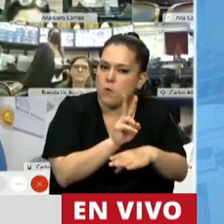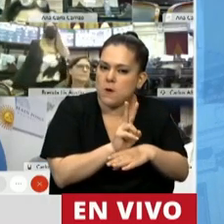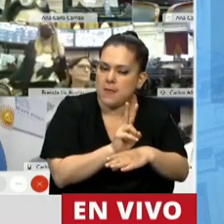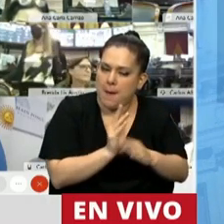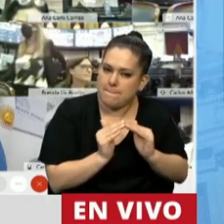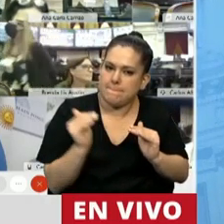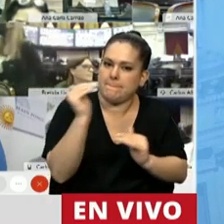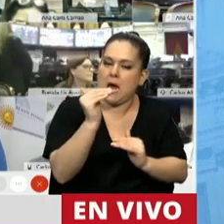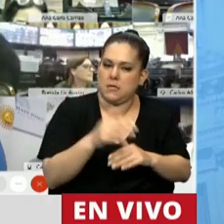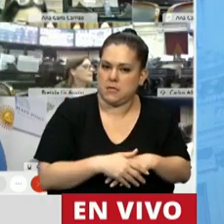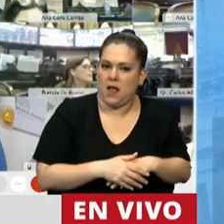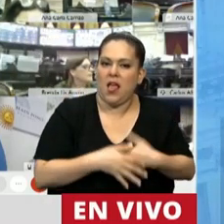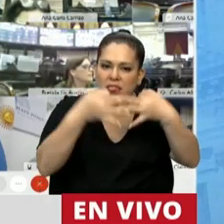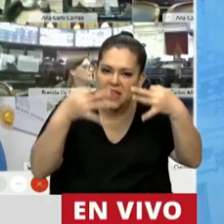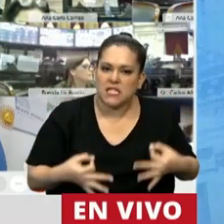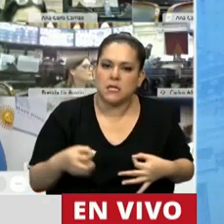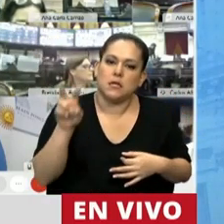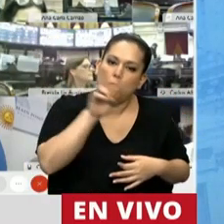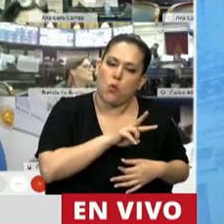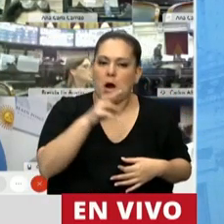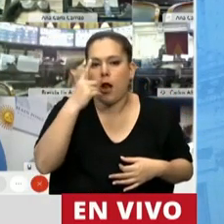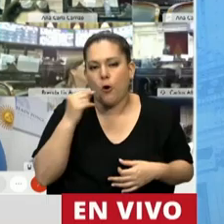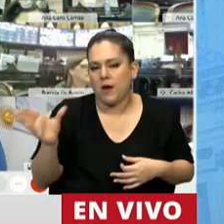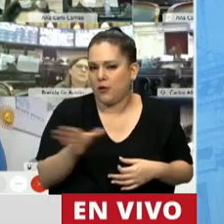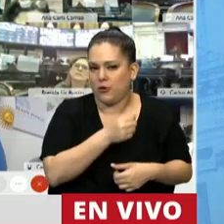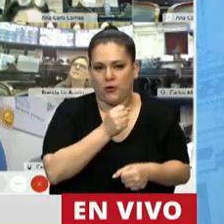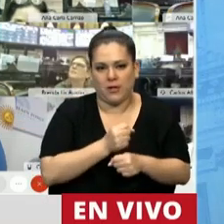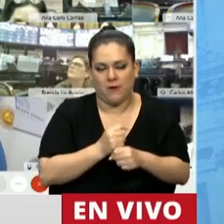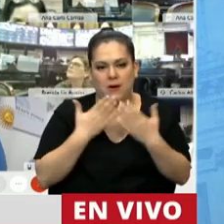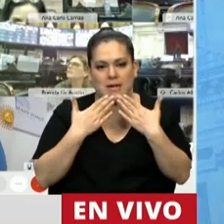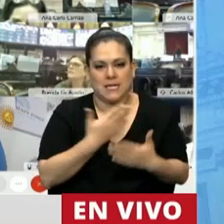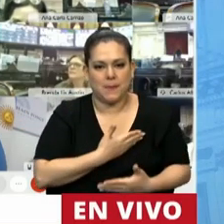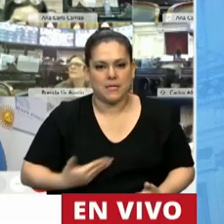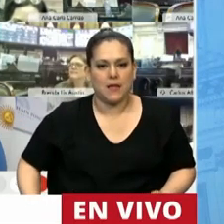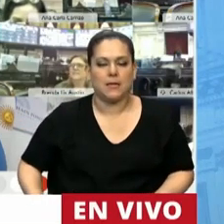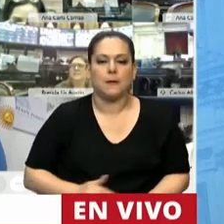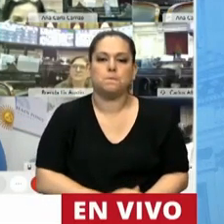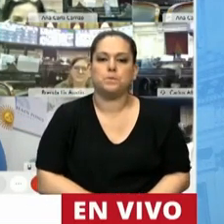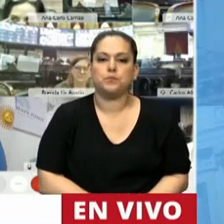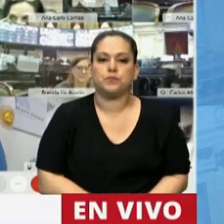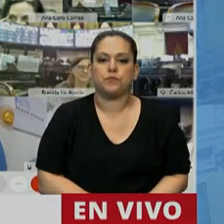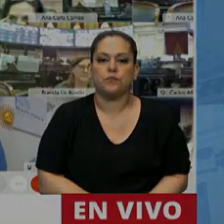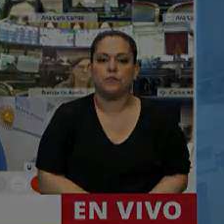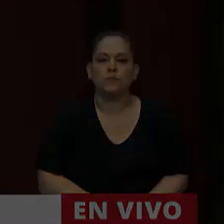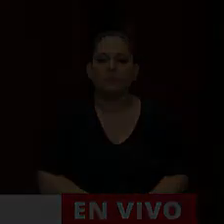dándole más decencia, tanto a hombres como a mujeres. Así que muchas gracias, presidente. Gracias, diputado.